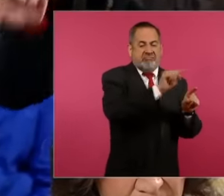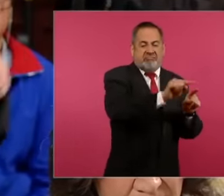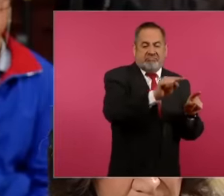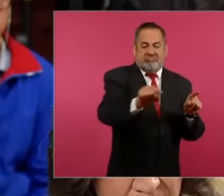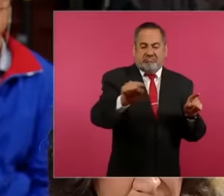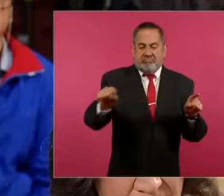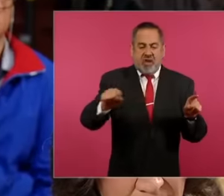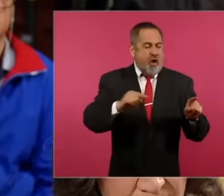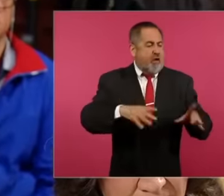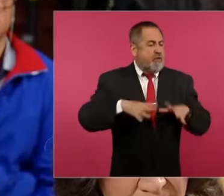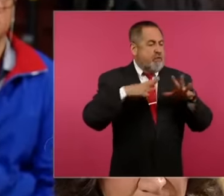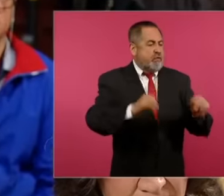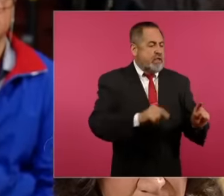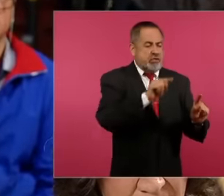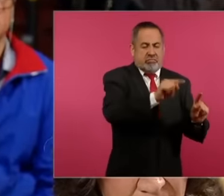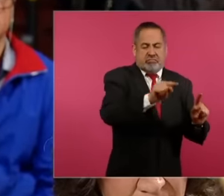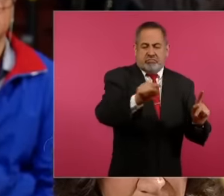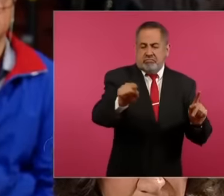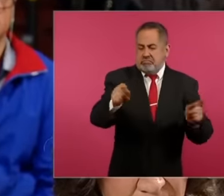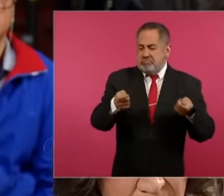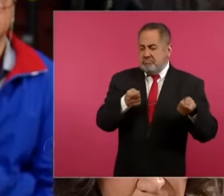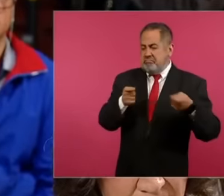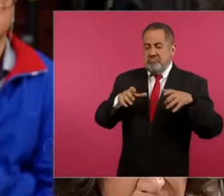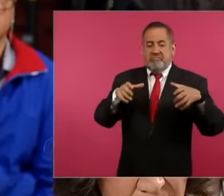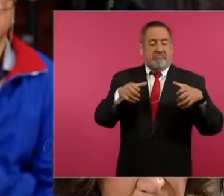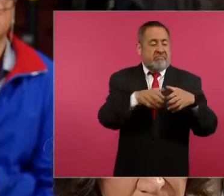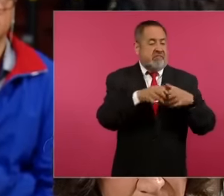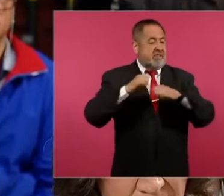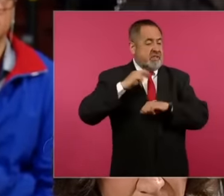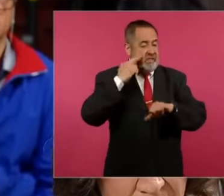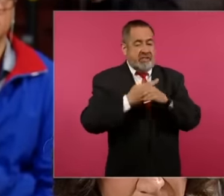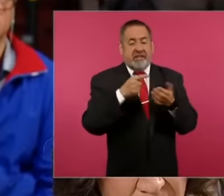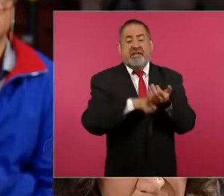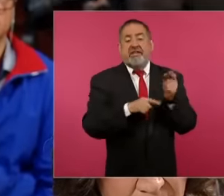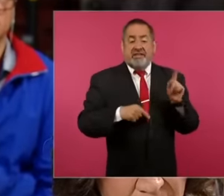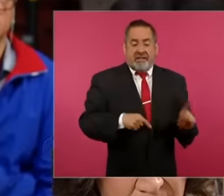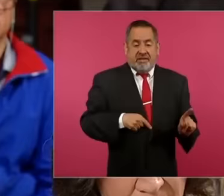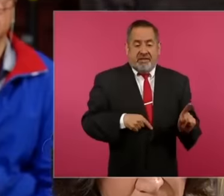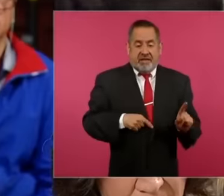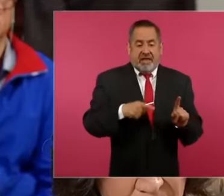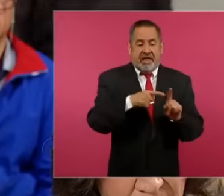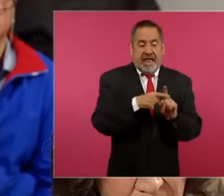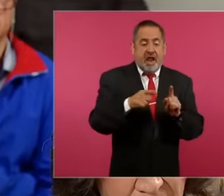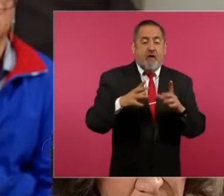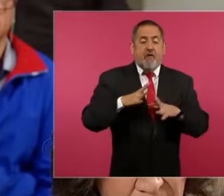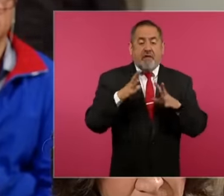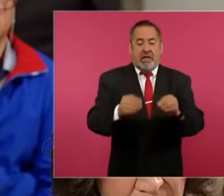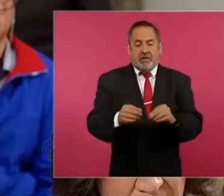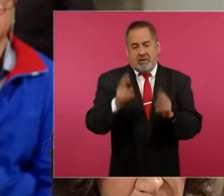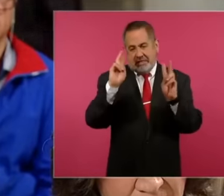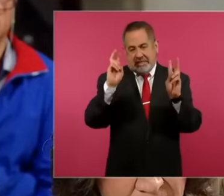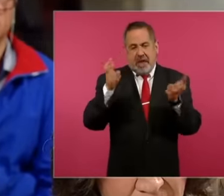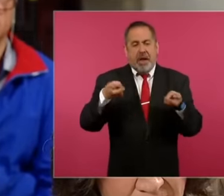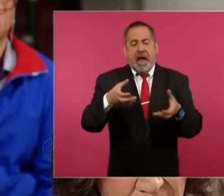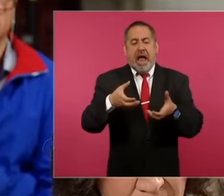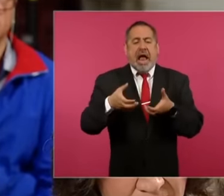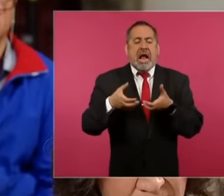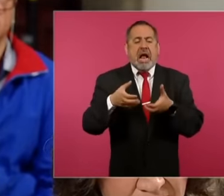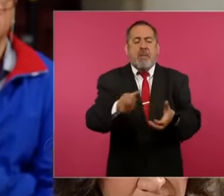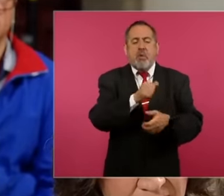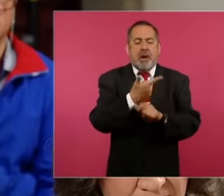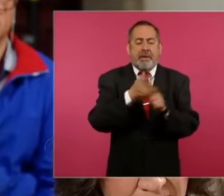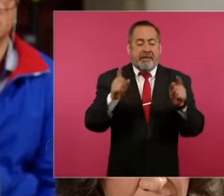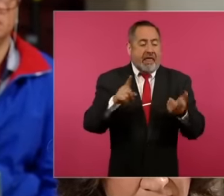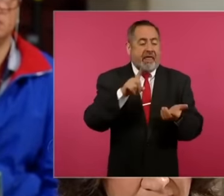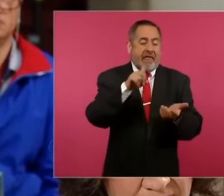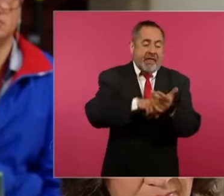diferentes fundaciones, entre ellas la Fundación Camino a la Libertad, así se llama, que encabeza